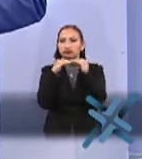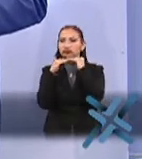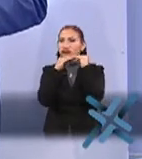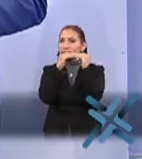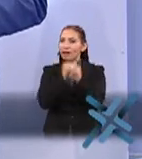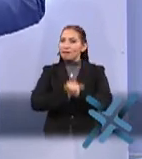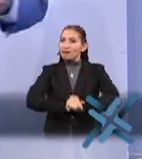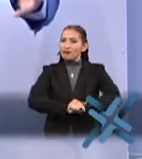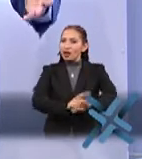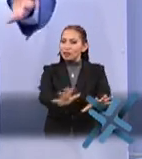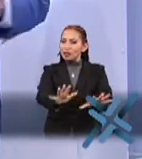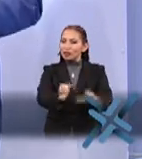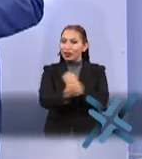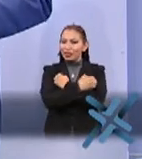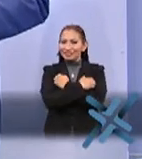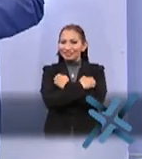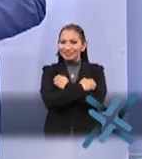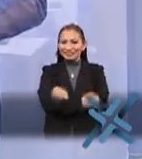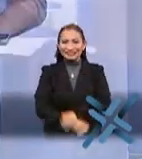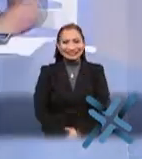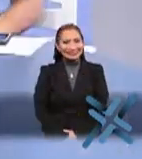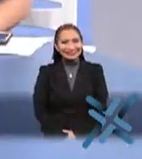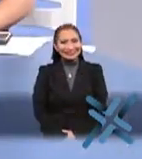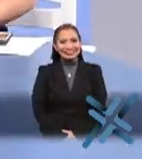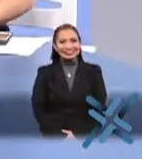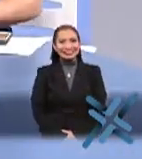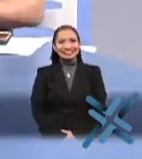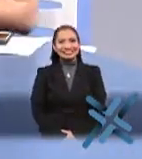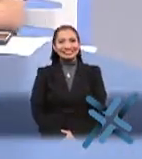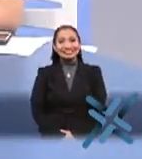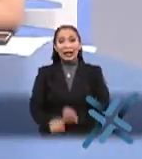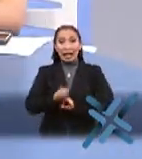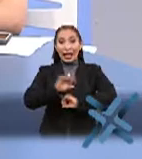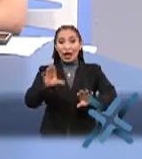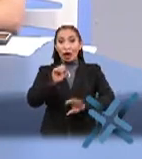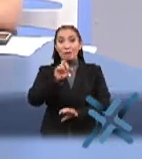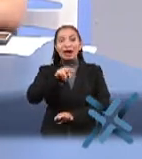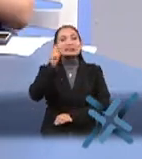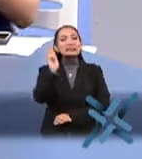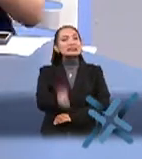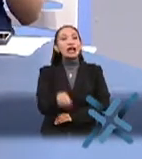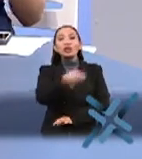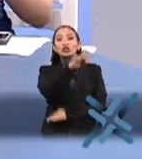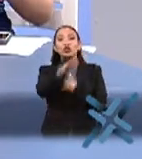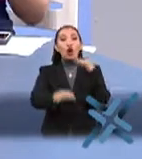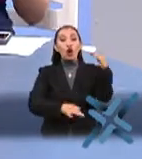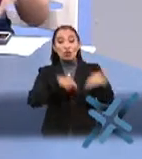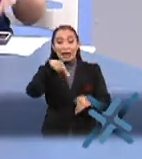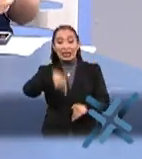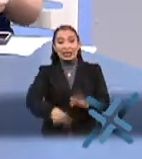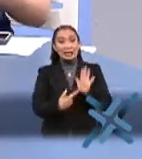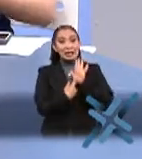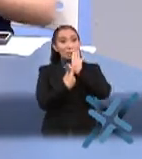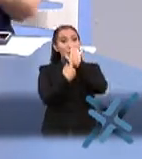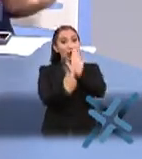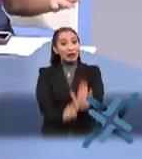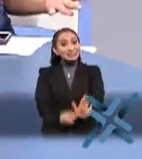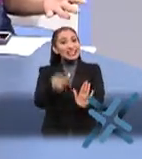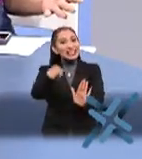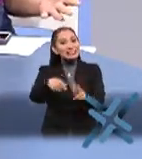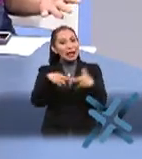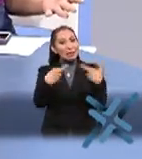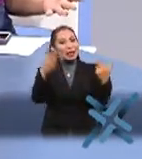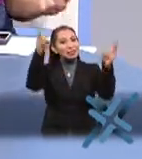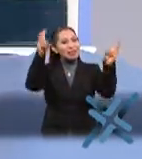la información educativa. Así es, Omar, esto significa que todo lo que aquí presentemos en esta